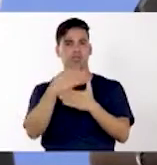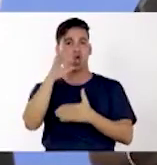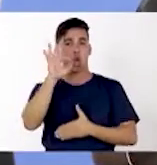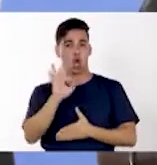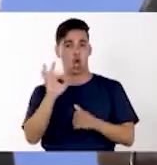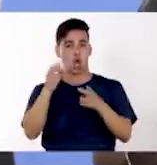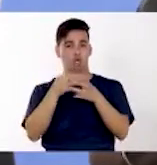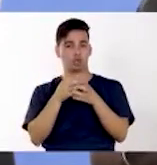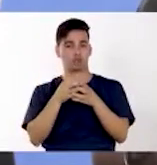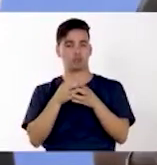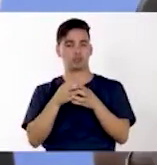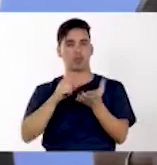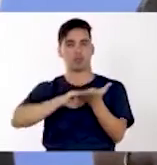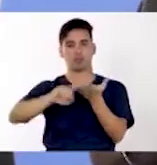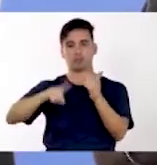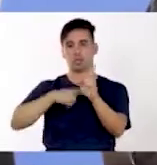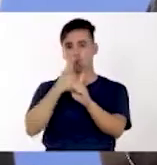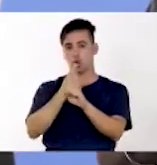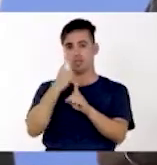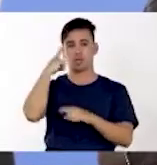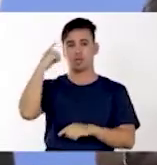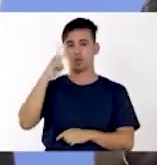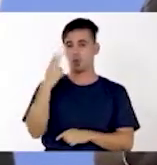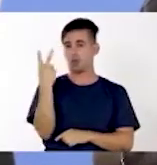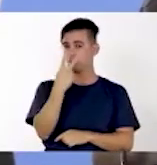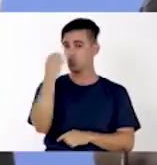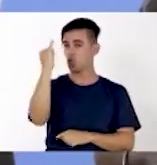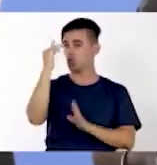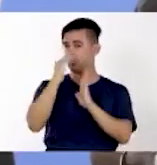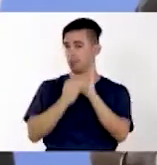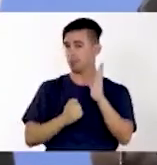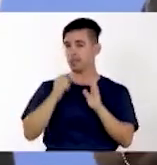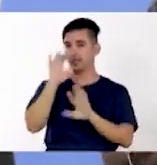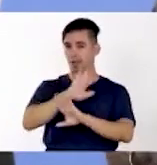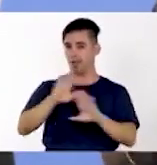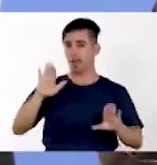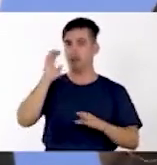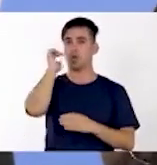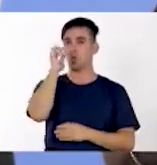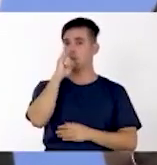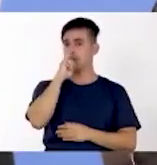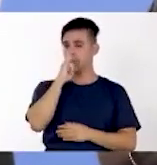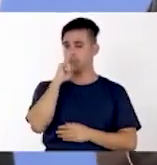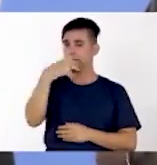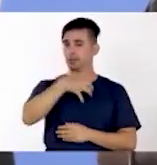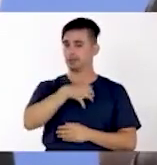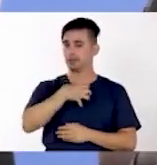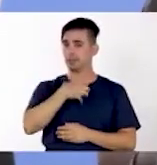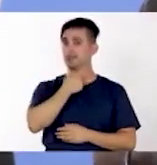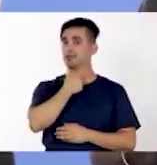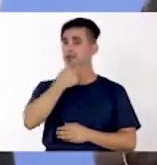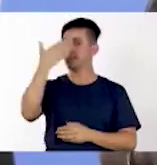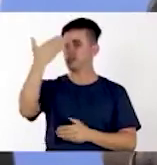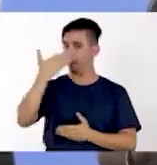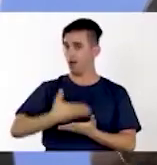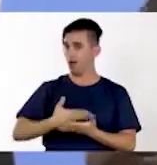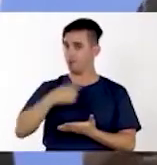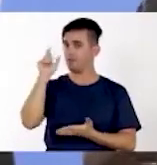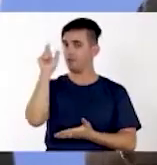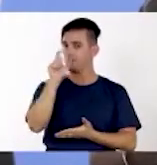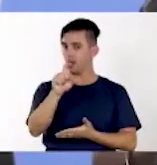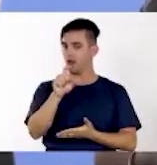Recuerden que estos dos semestres son semestres que culminan, que tienen su prueba final, que